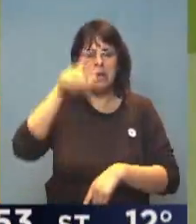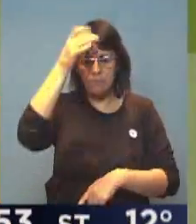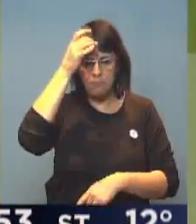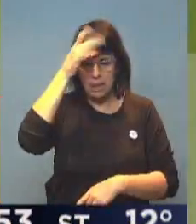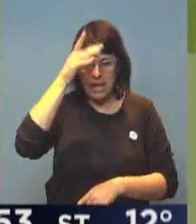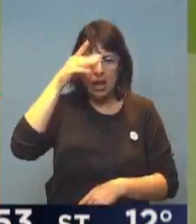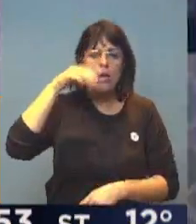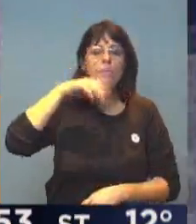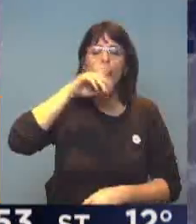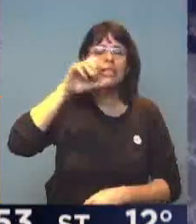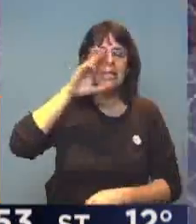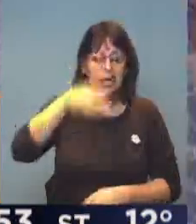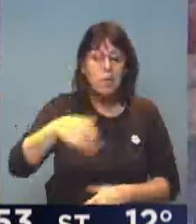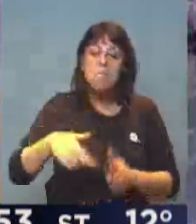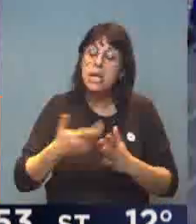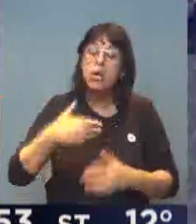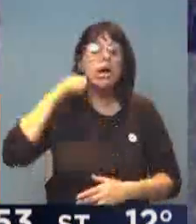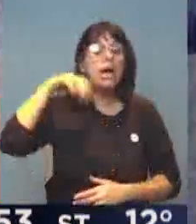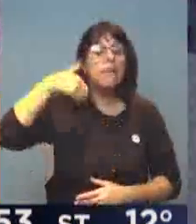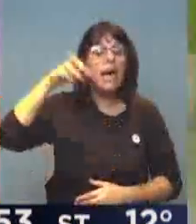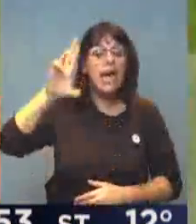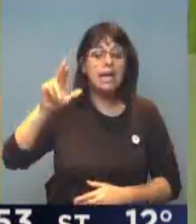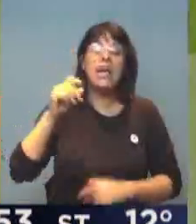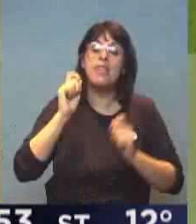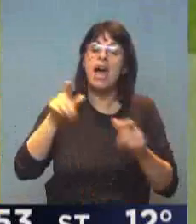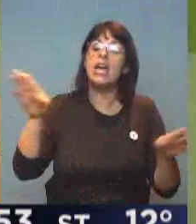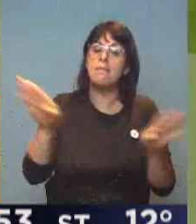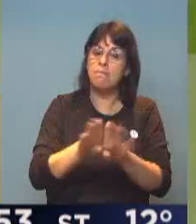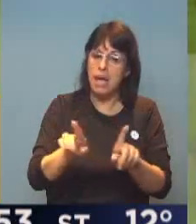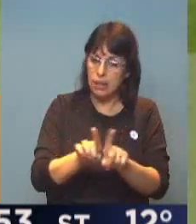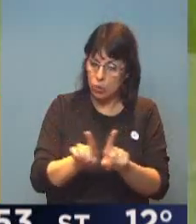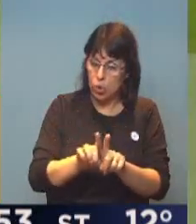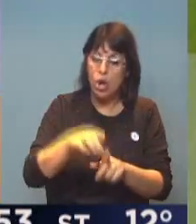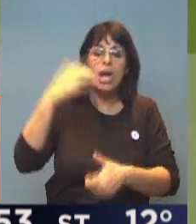esta hubiese tomado la pelota. Gamarra, el empate agónico